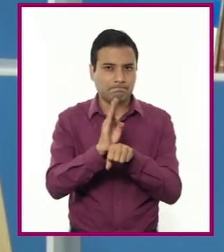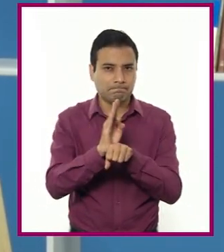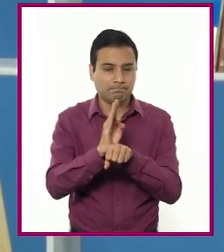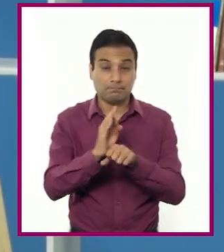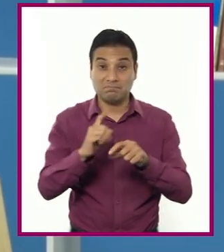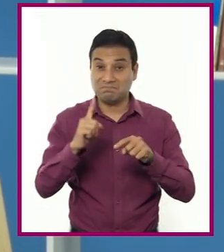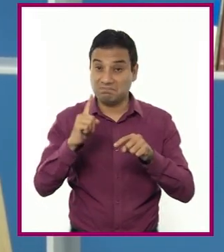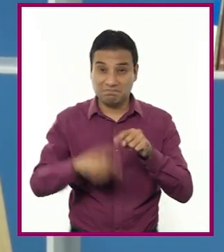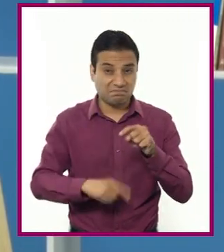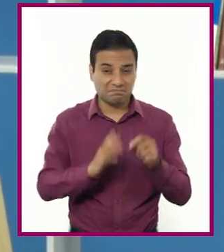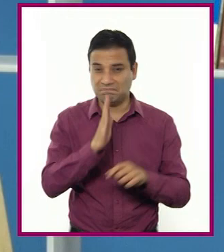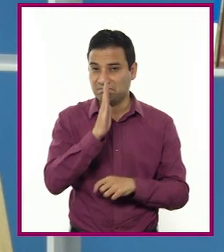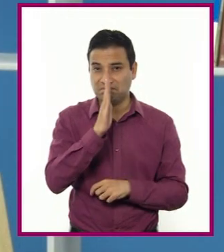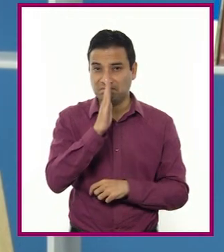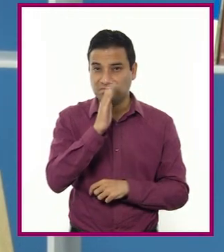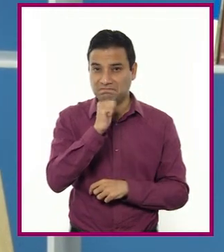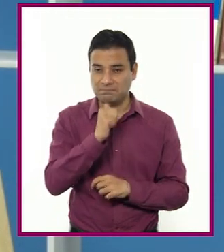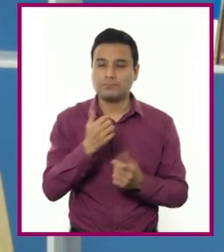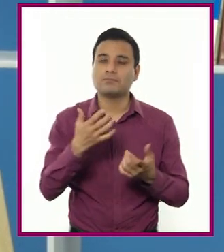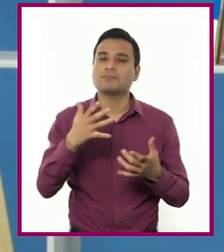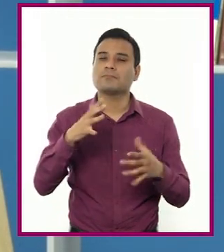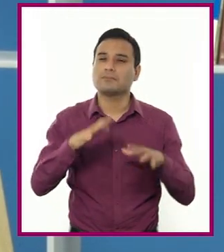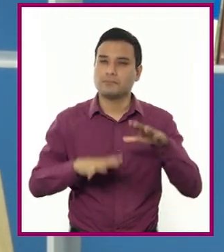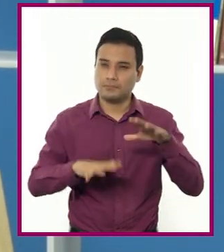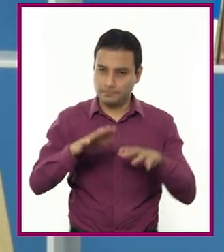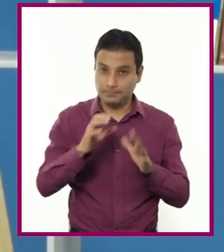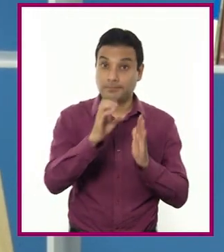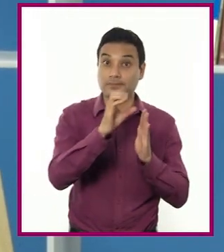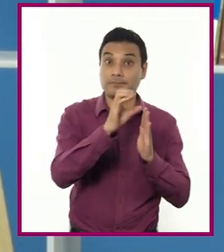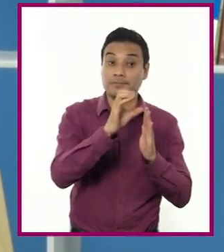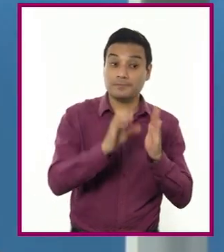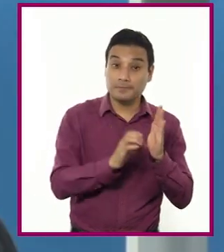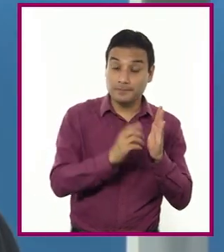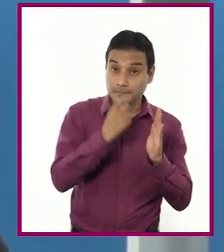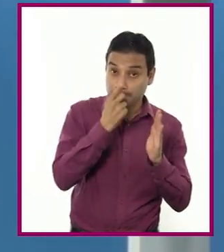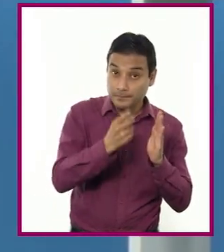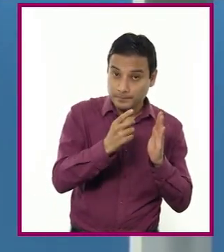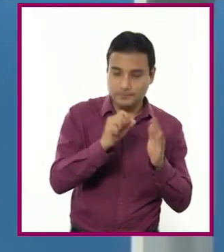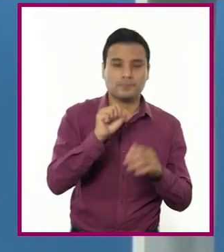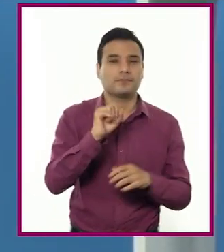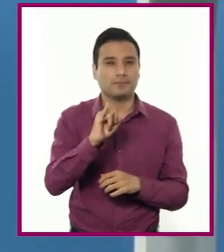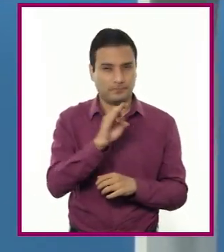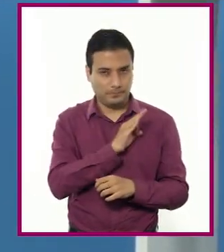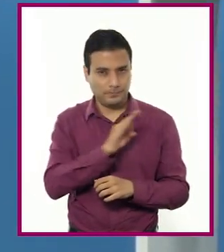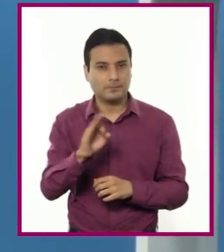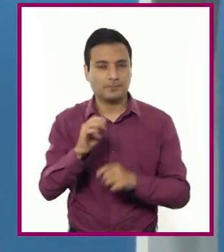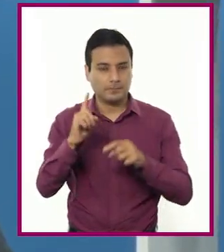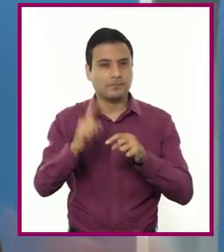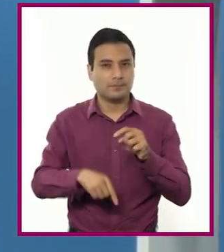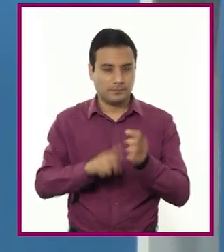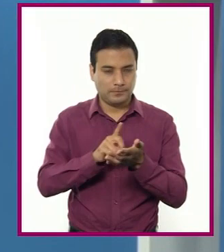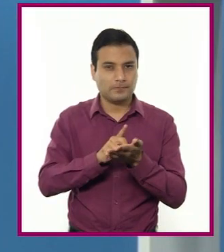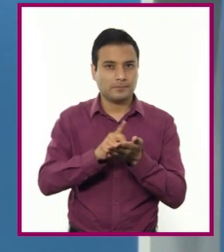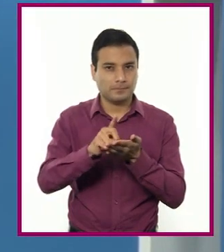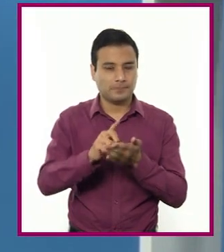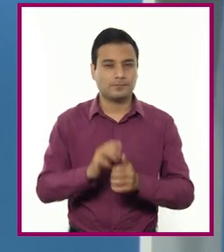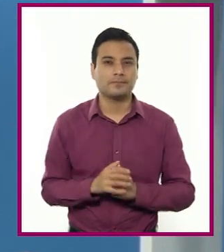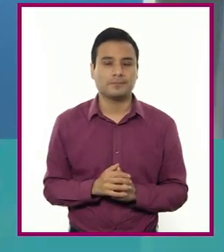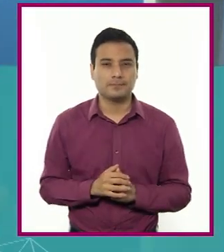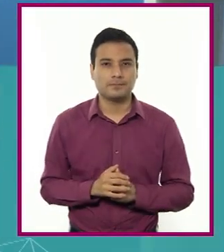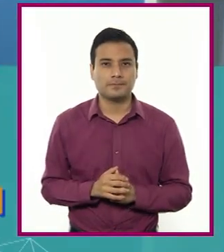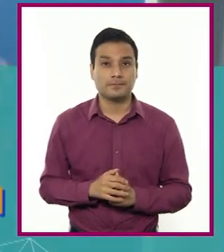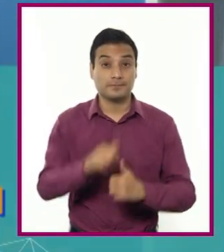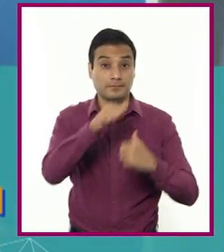los casos y bajo las condiciones que la Constitución establece. También señala que todas las